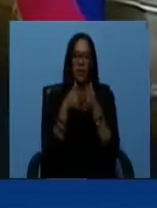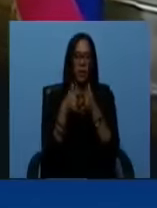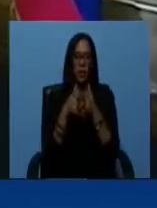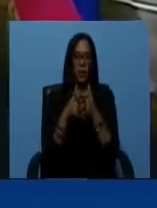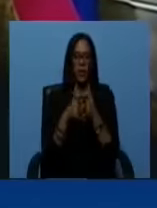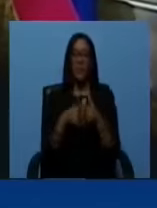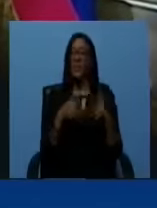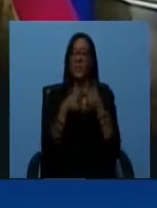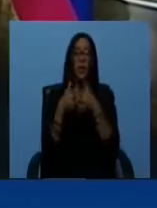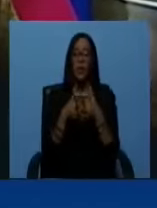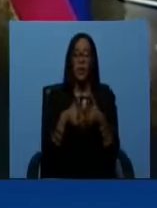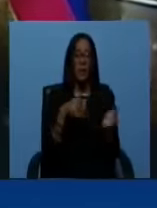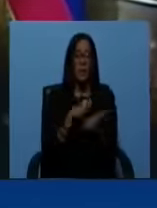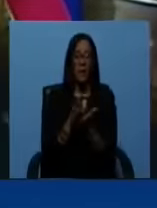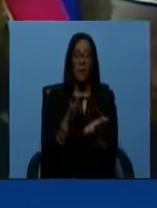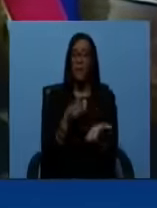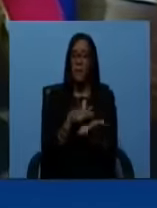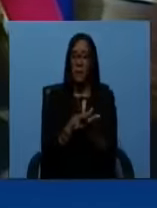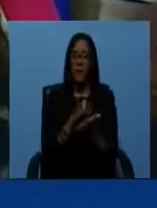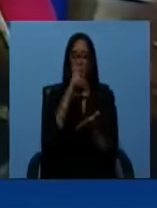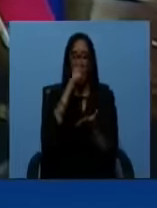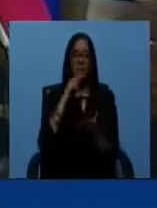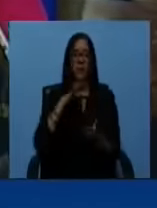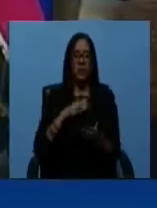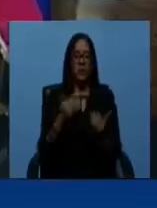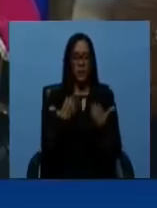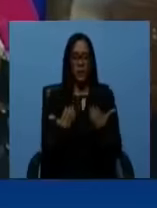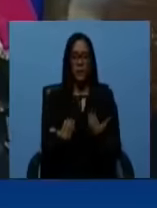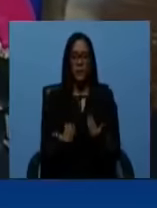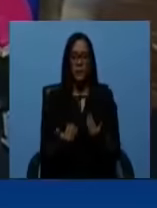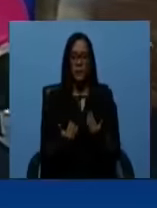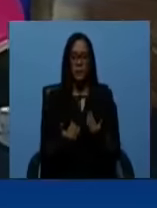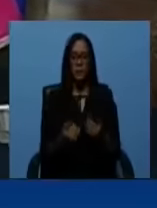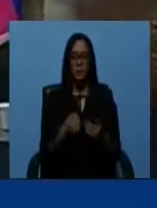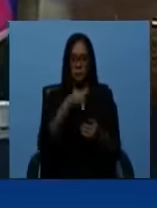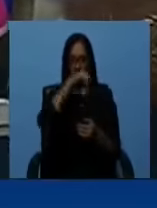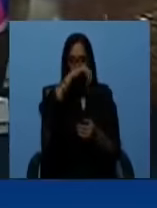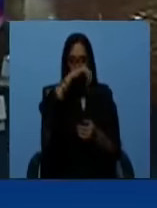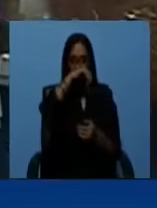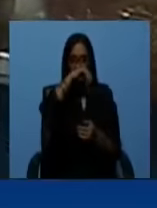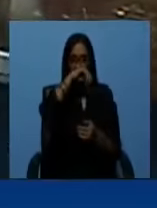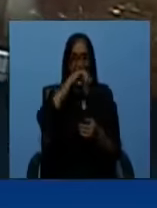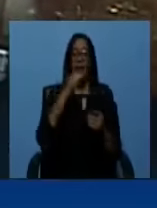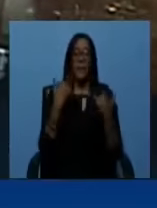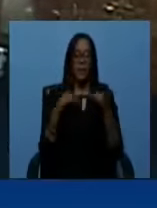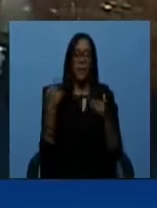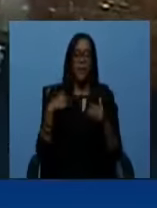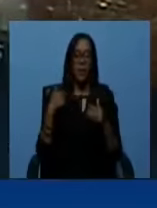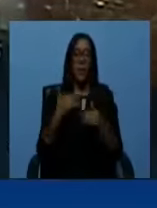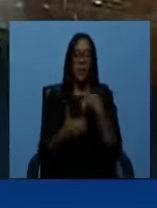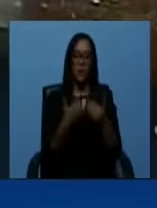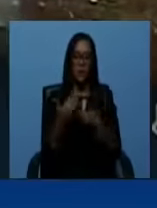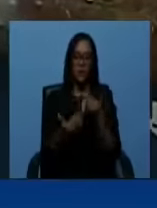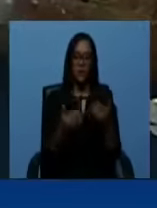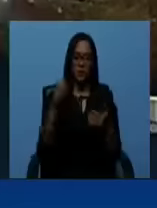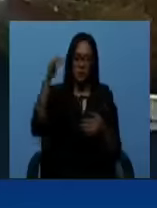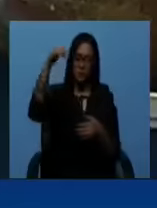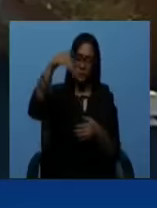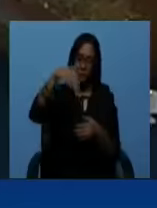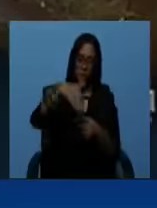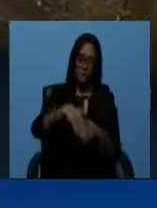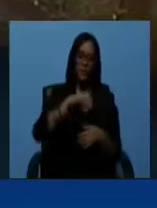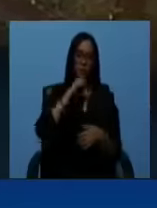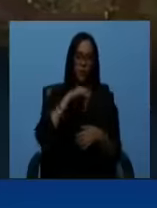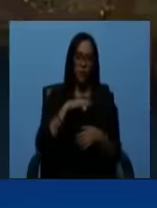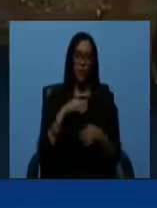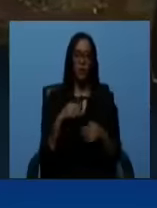pase lo que pase, en los años que están por venir, a pesar de que tiene un proceso de declive histórico como imperio